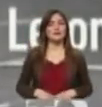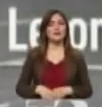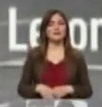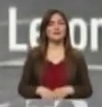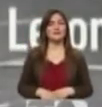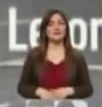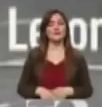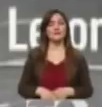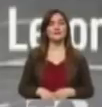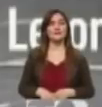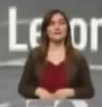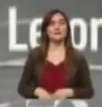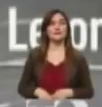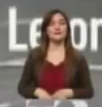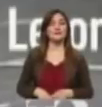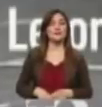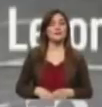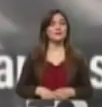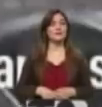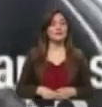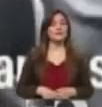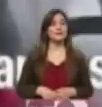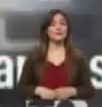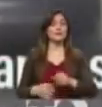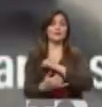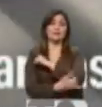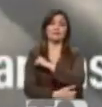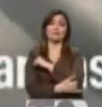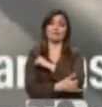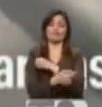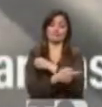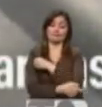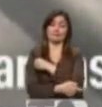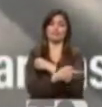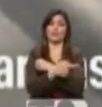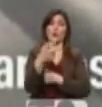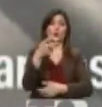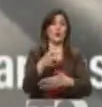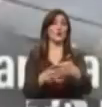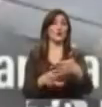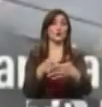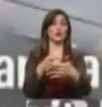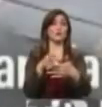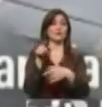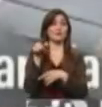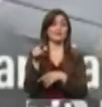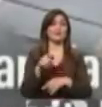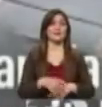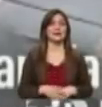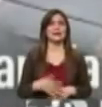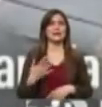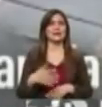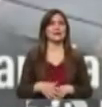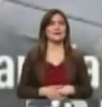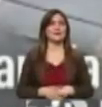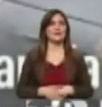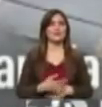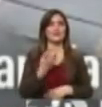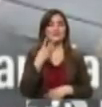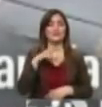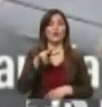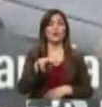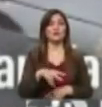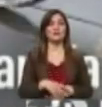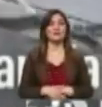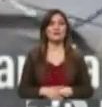Pero hay un país donde los castigan, no con multas, sino con esto, ponchándoles las llantas. Miren ustedes, ahí salió,